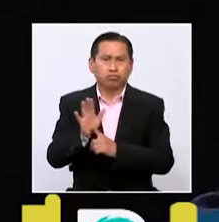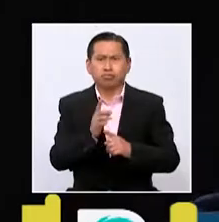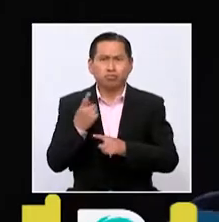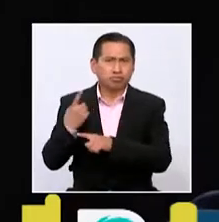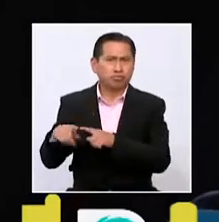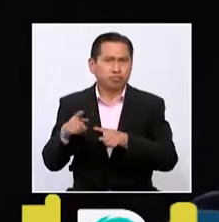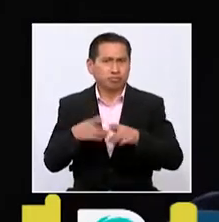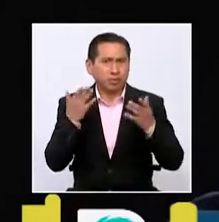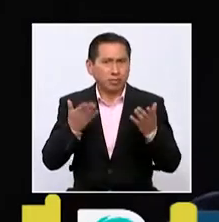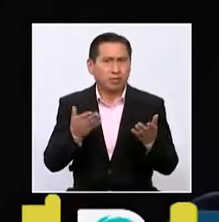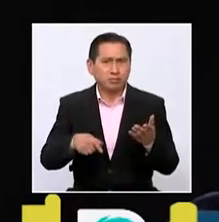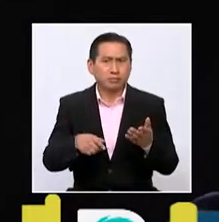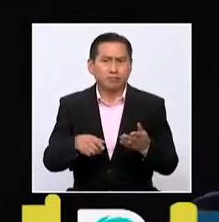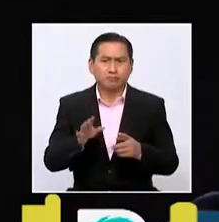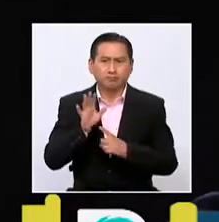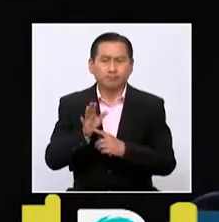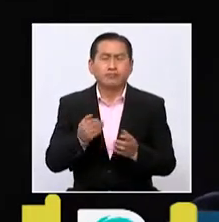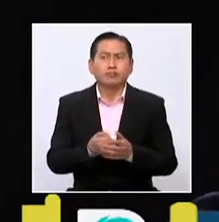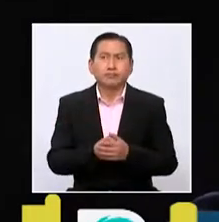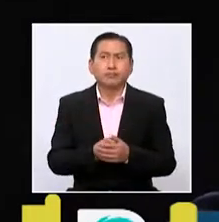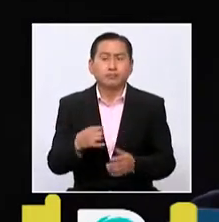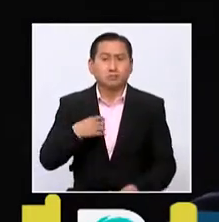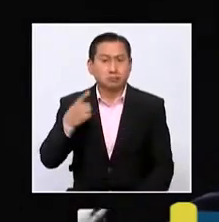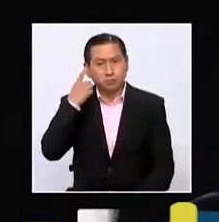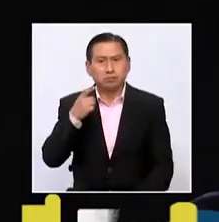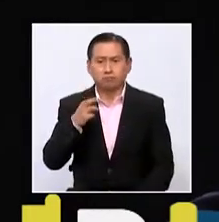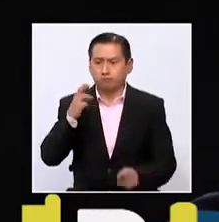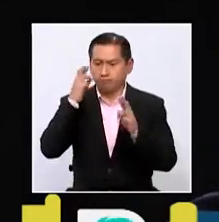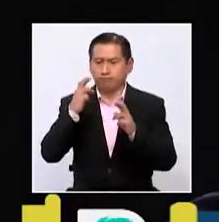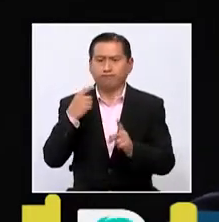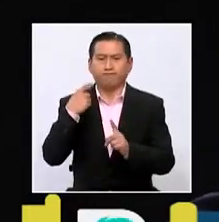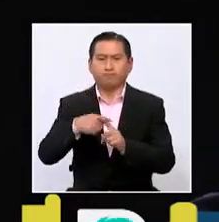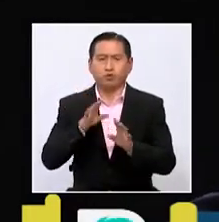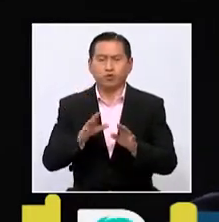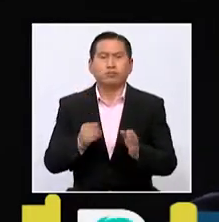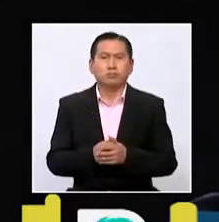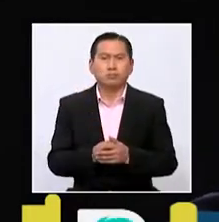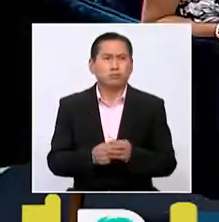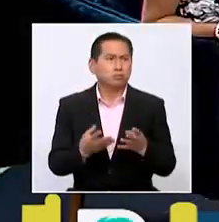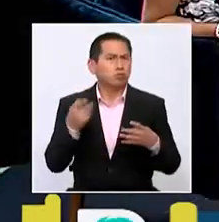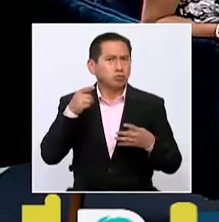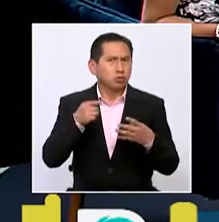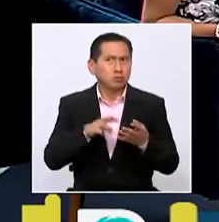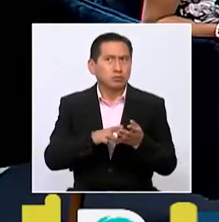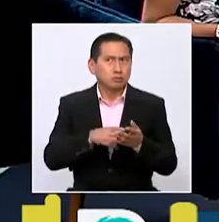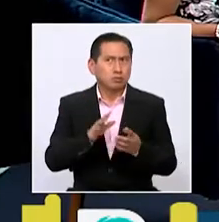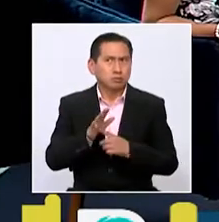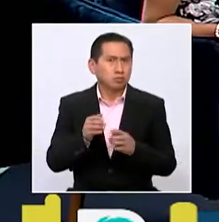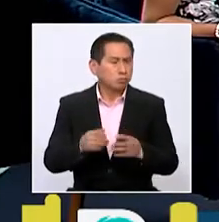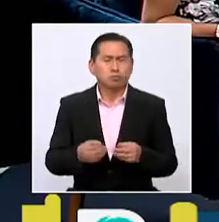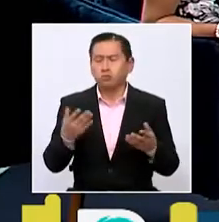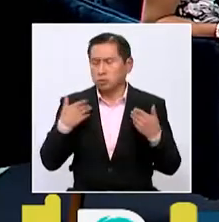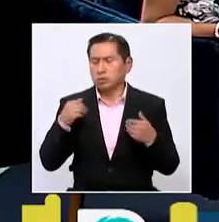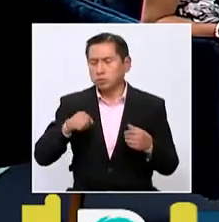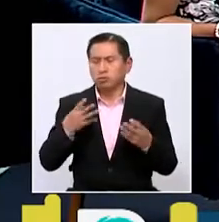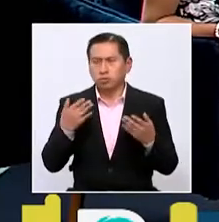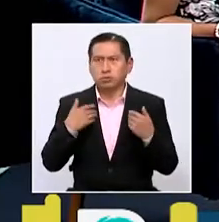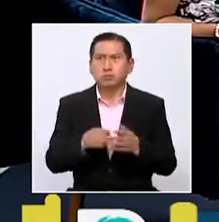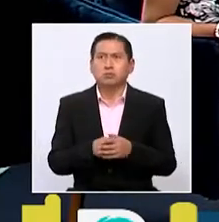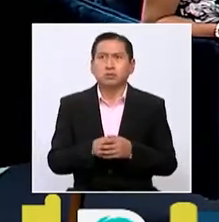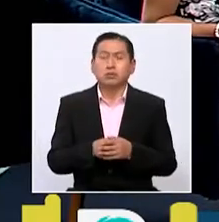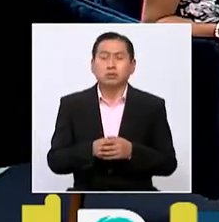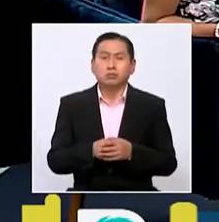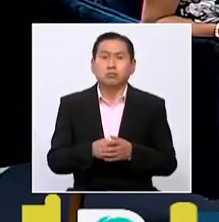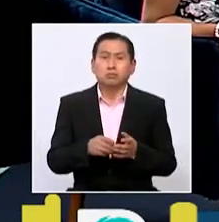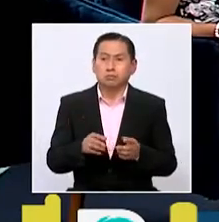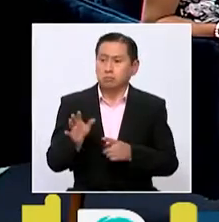presencia dentro de la serie, y creo que merecida. Varios capítulos son los que se van a sí, a filmar, claro. Acá.